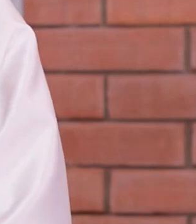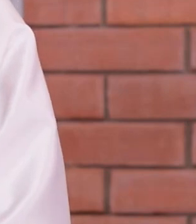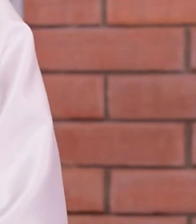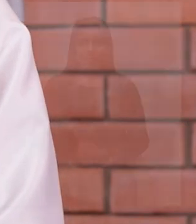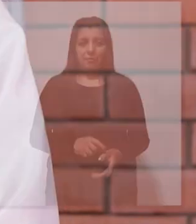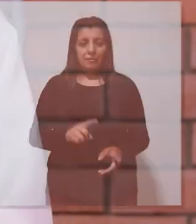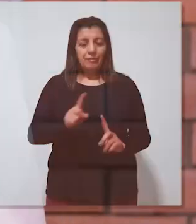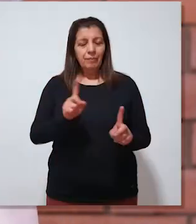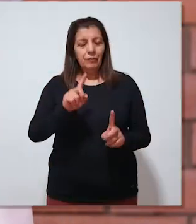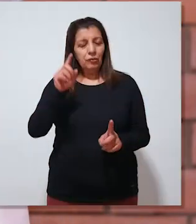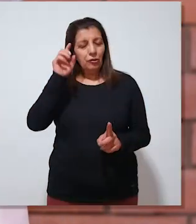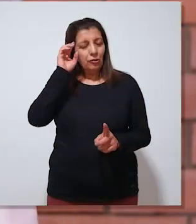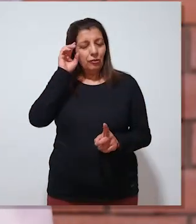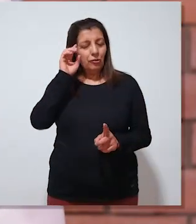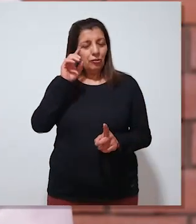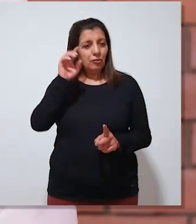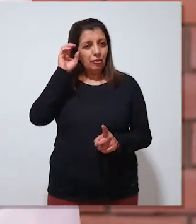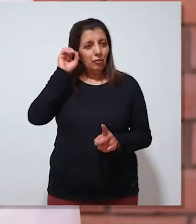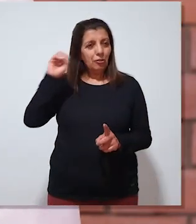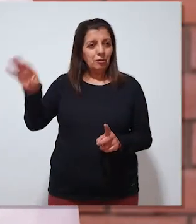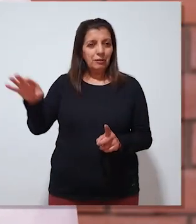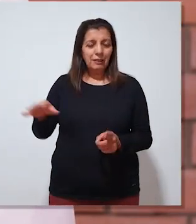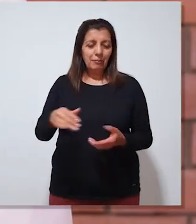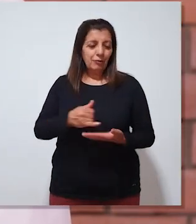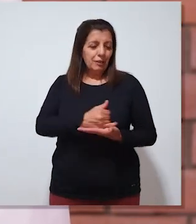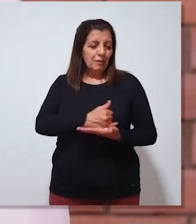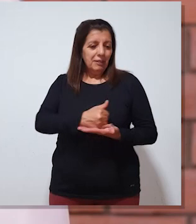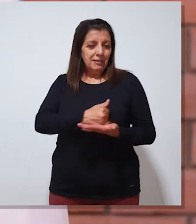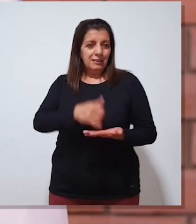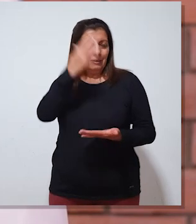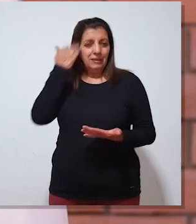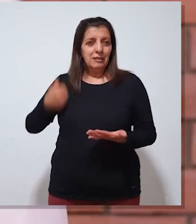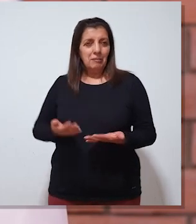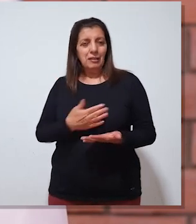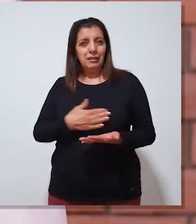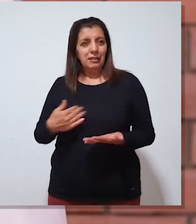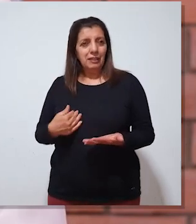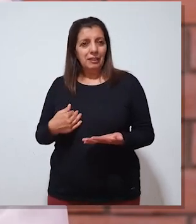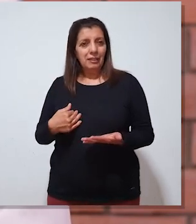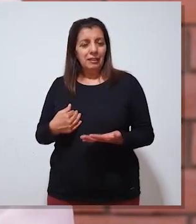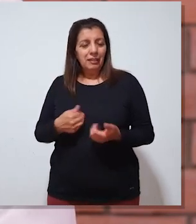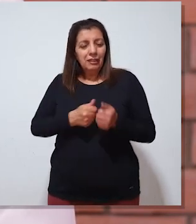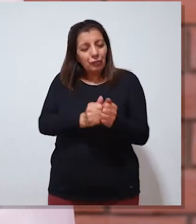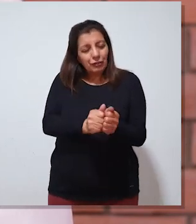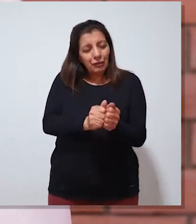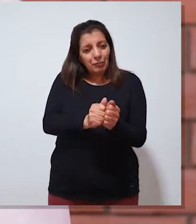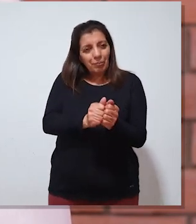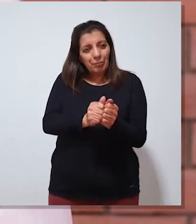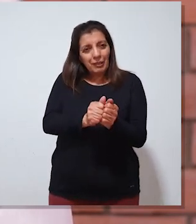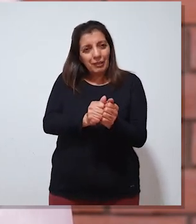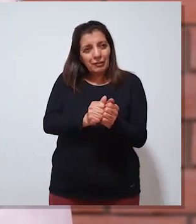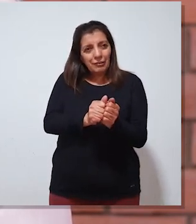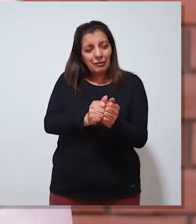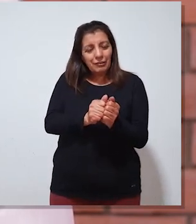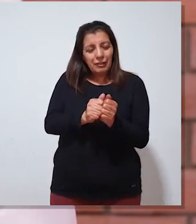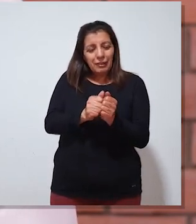No olvidamos la presencia de María en nuestro camino sinodal apenas comenzado. En continuidad con la intensa vida de